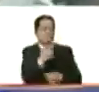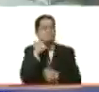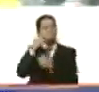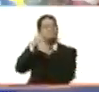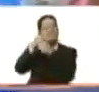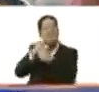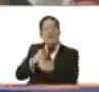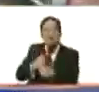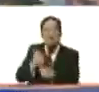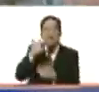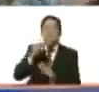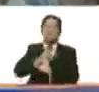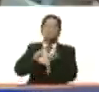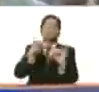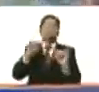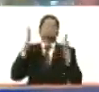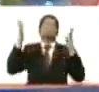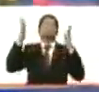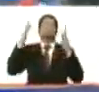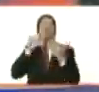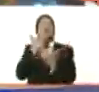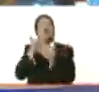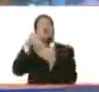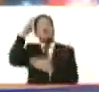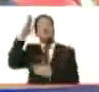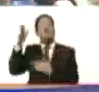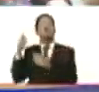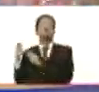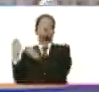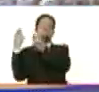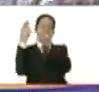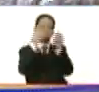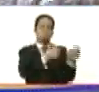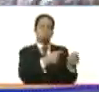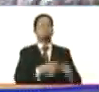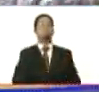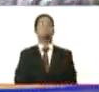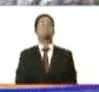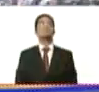soñada por varias generaciones durante dos siglos.